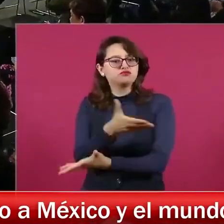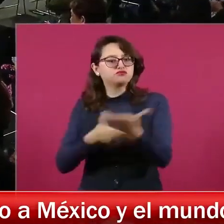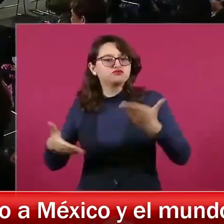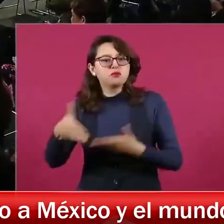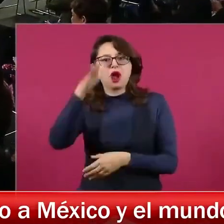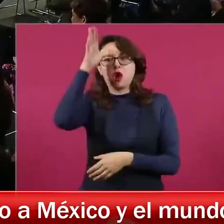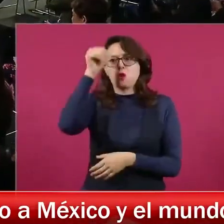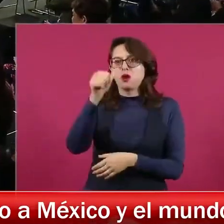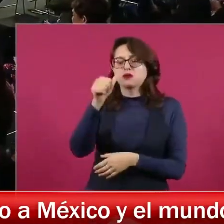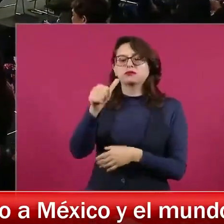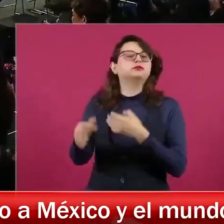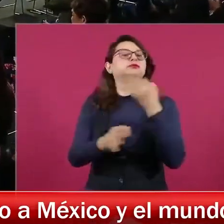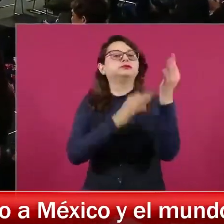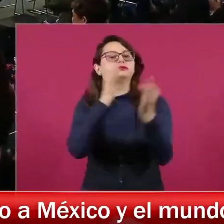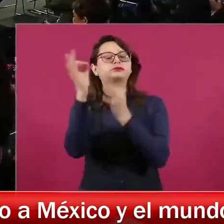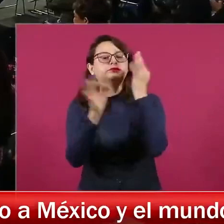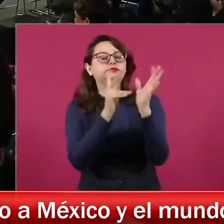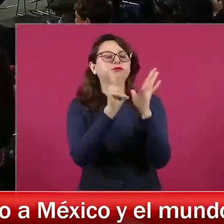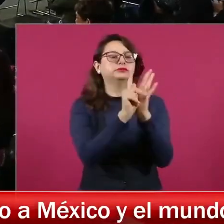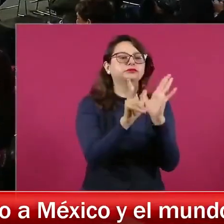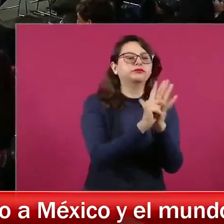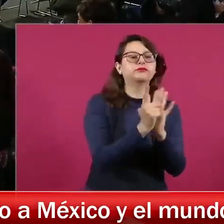este todos los medios estaban